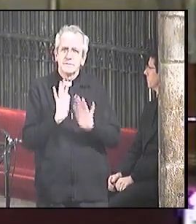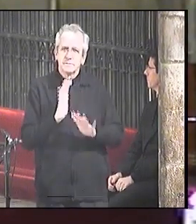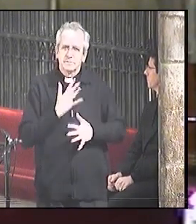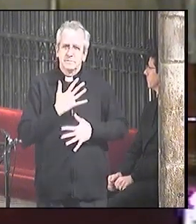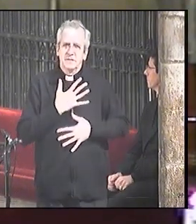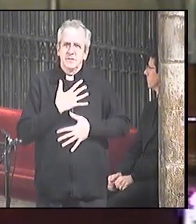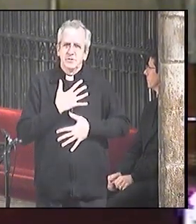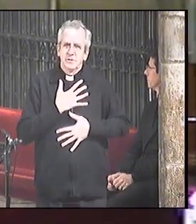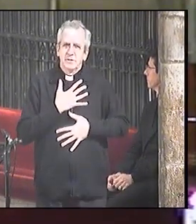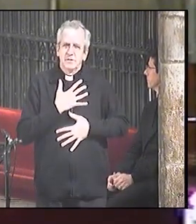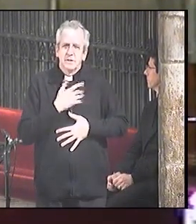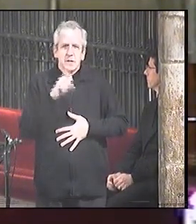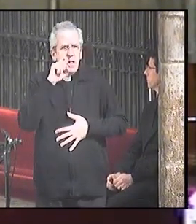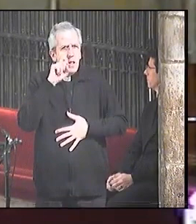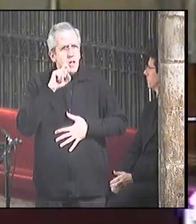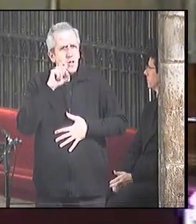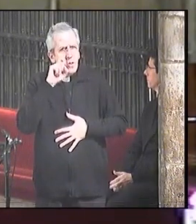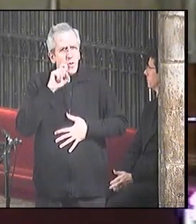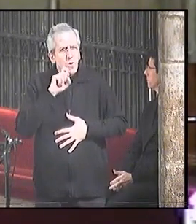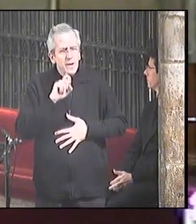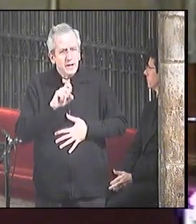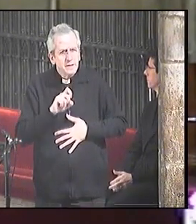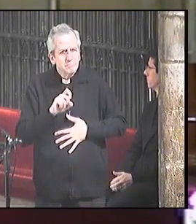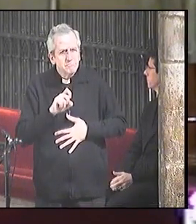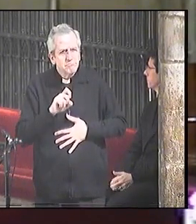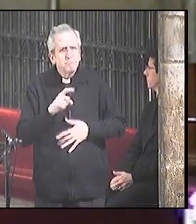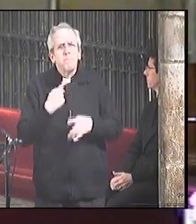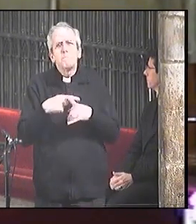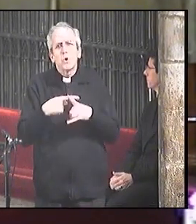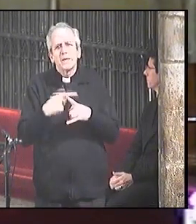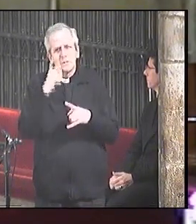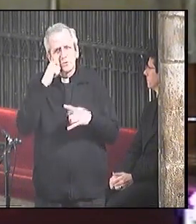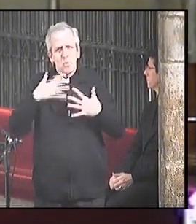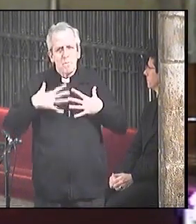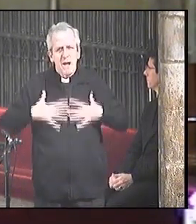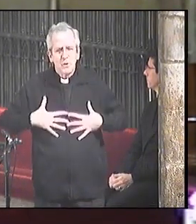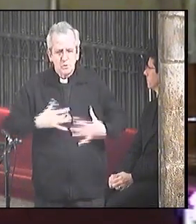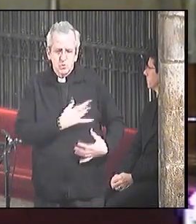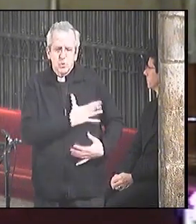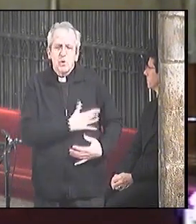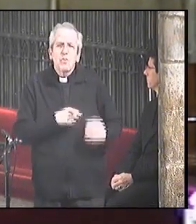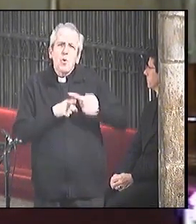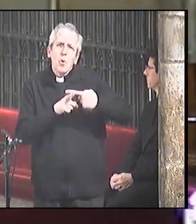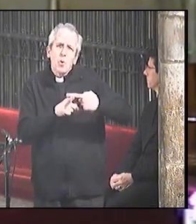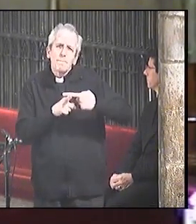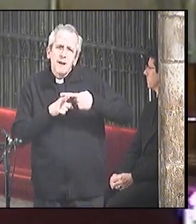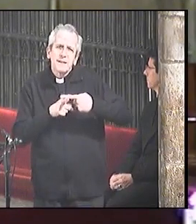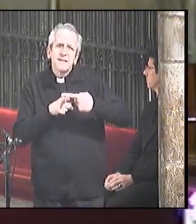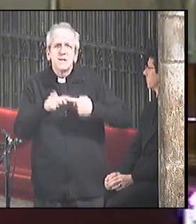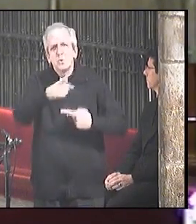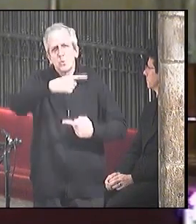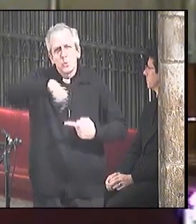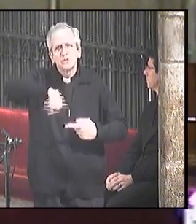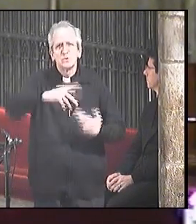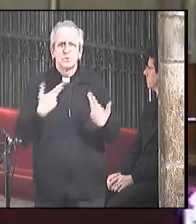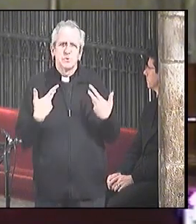impresionante, llora. Llora porque es humano. Su corazón comparte nuestro dolor. Mirad